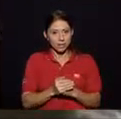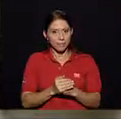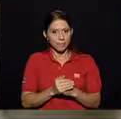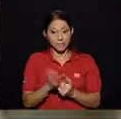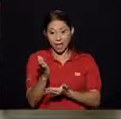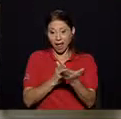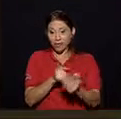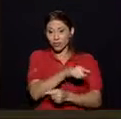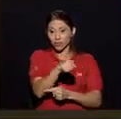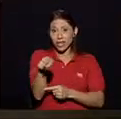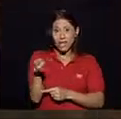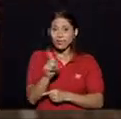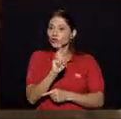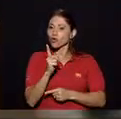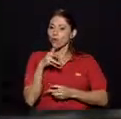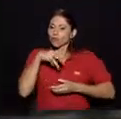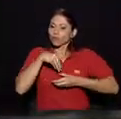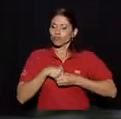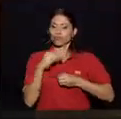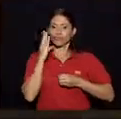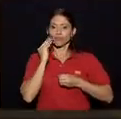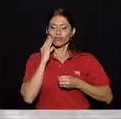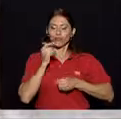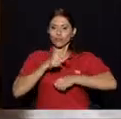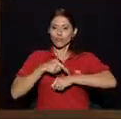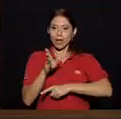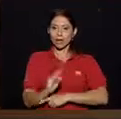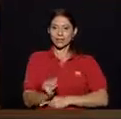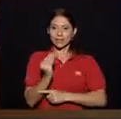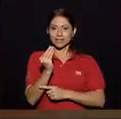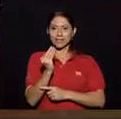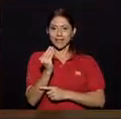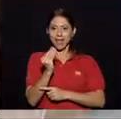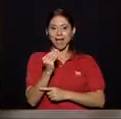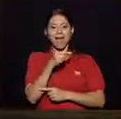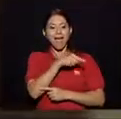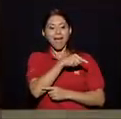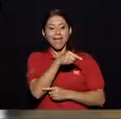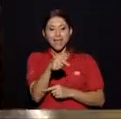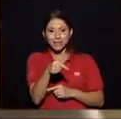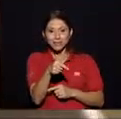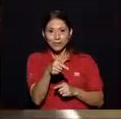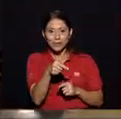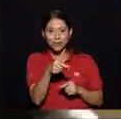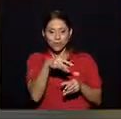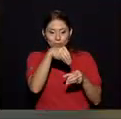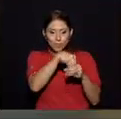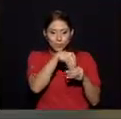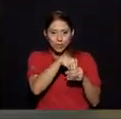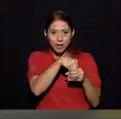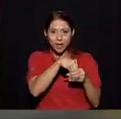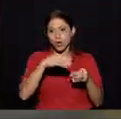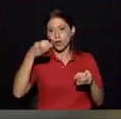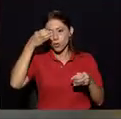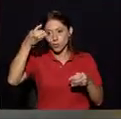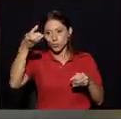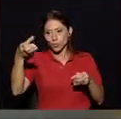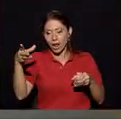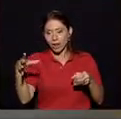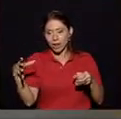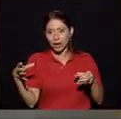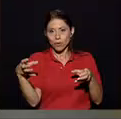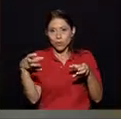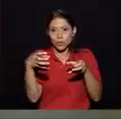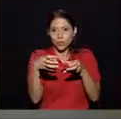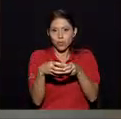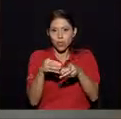no vivieron la adolescencia, es entendible que si a esos aspectos del contexto le sumamos esos otros culturales, el desarrollo de